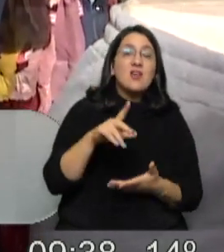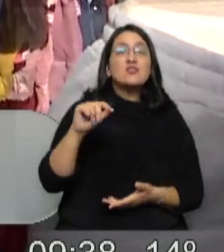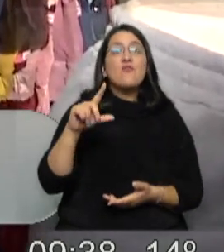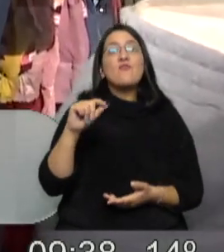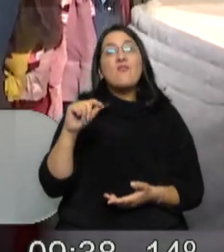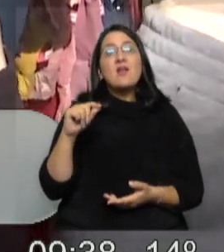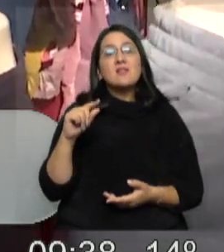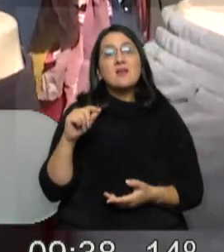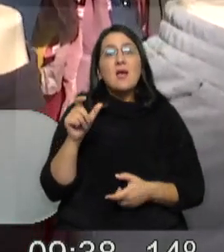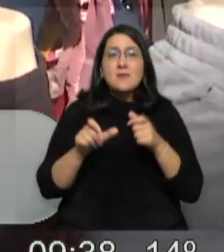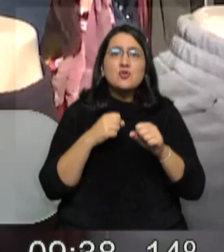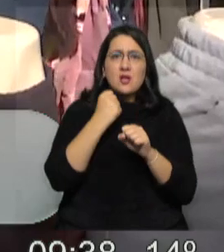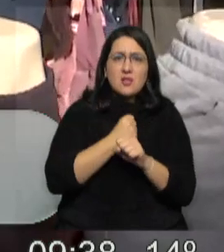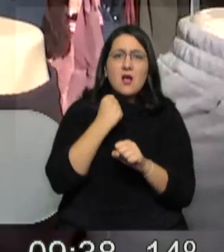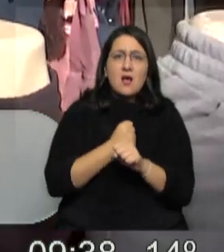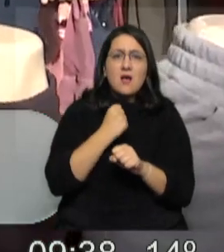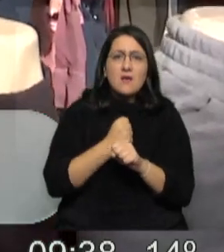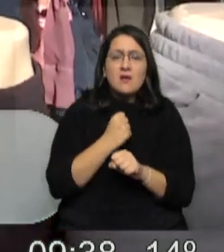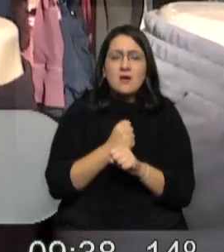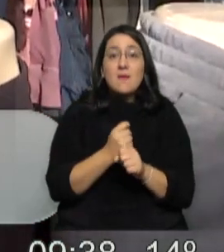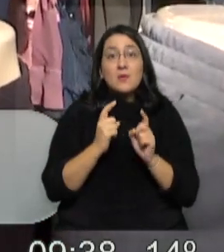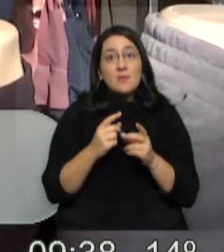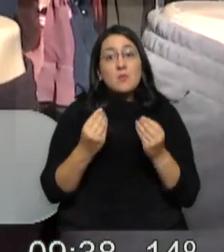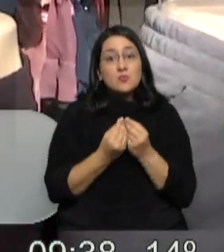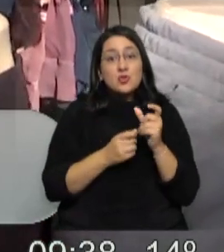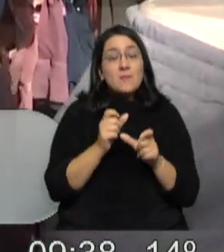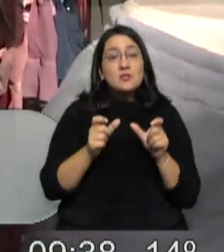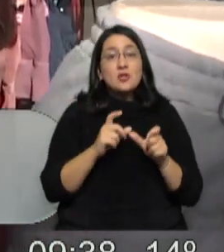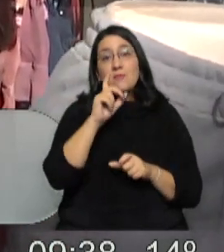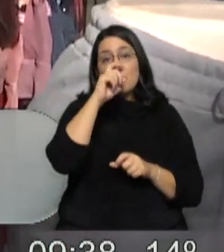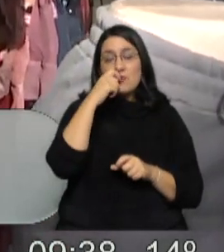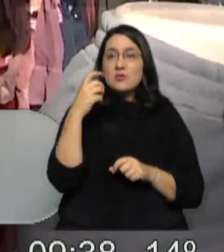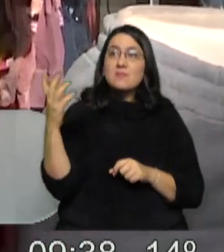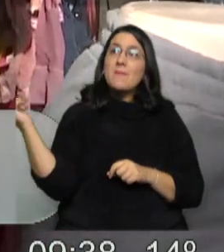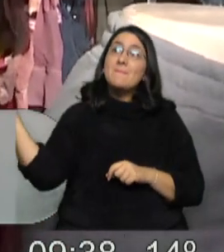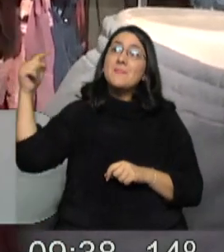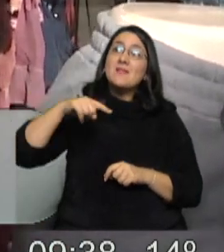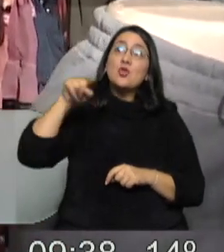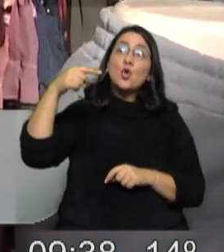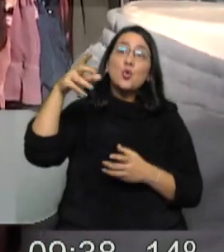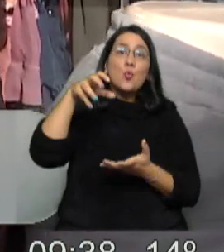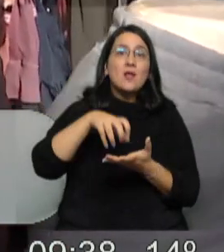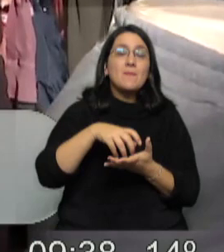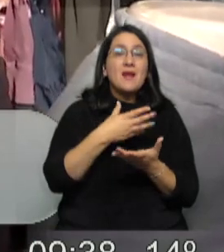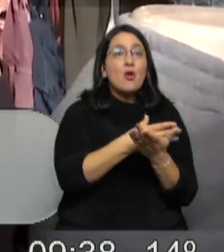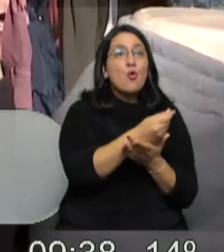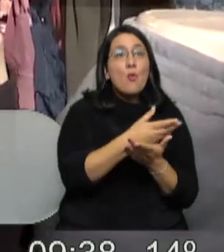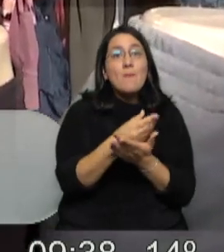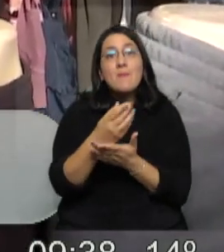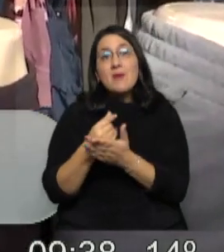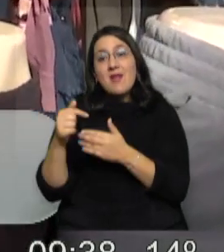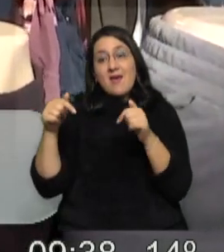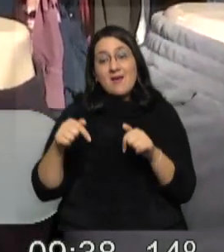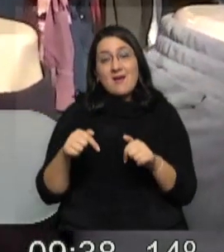donde hay gente de mucho trabajo, pero donde también muchos montevideanos y montevideanas llegan desde otros lugares a poder realizar sus